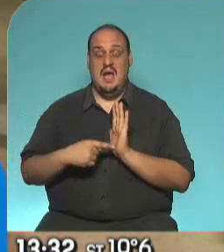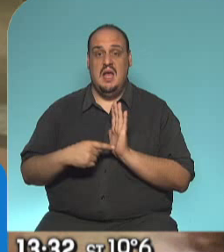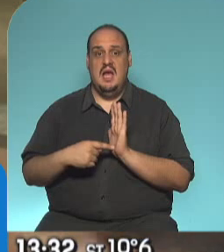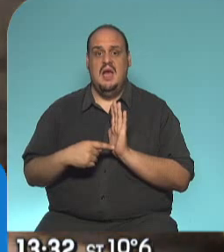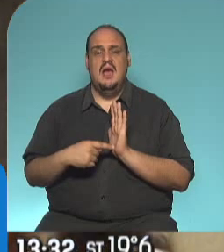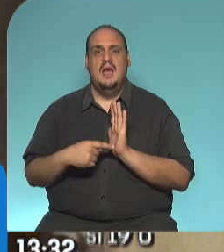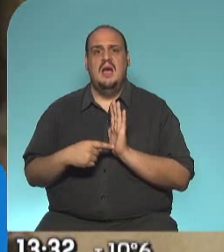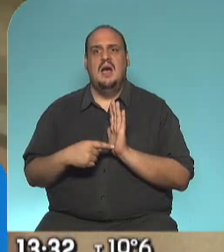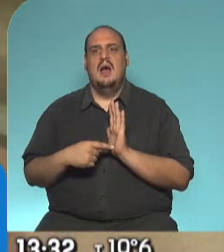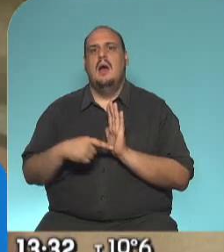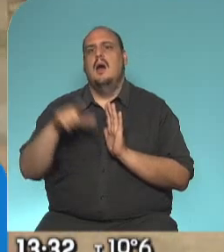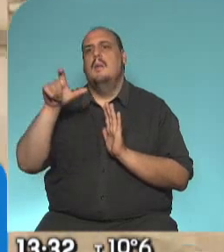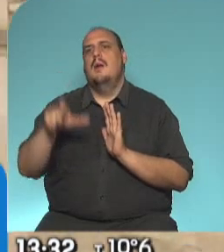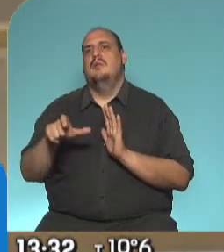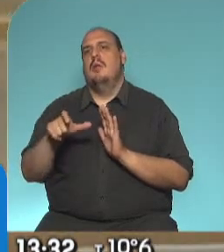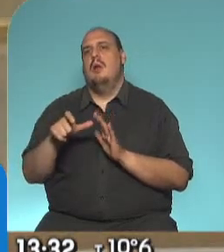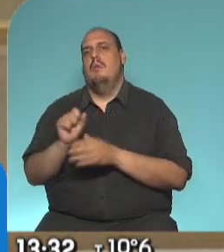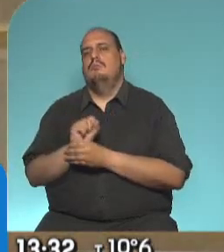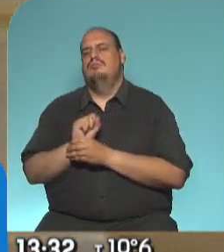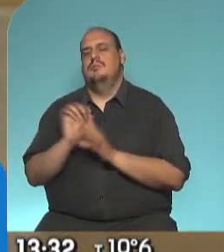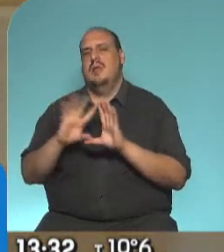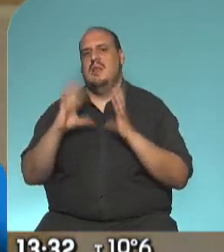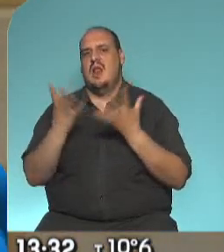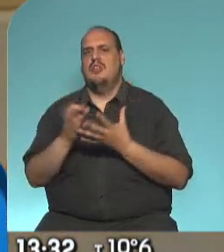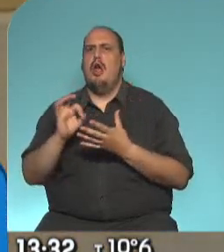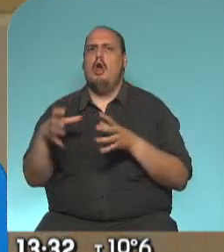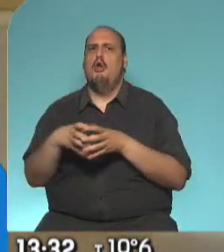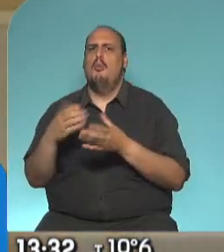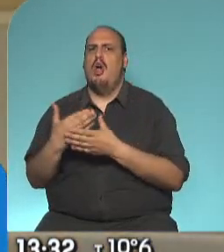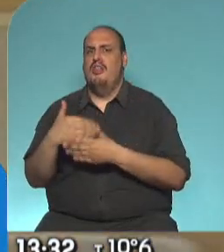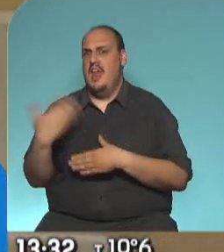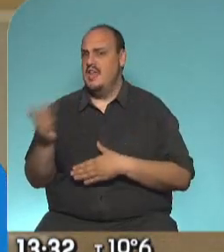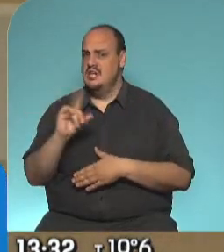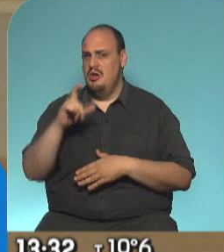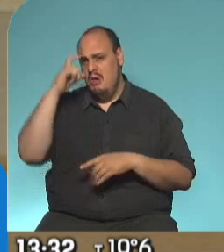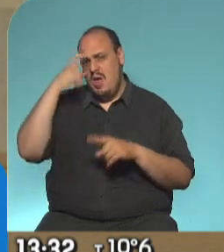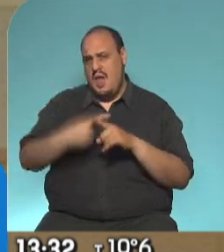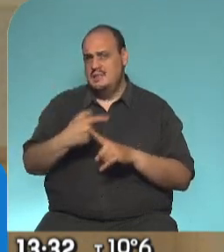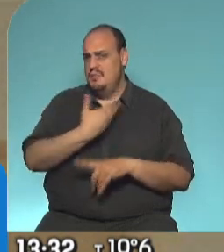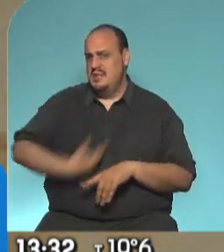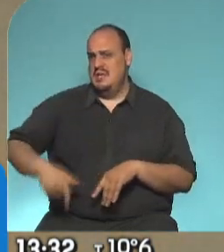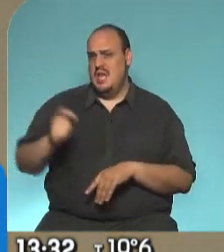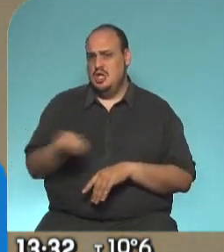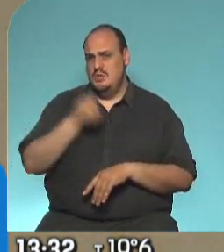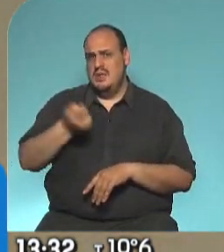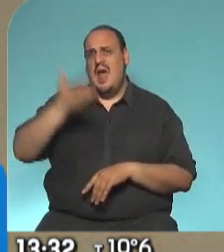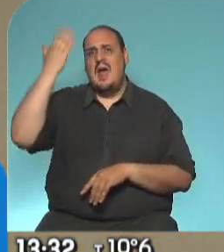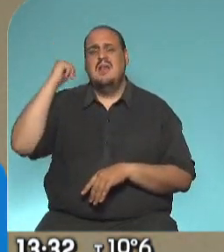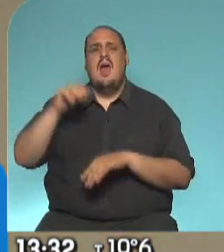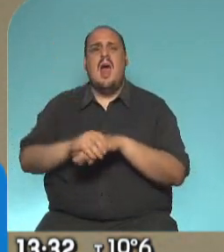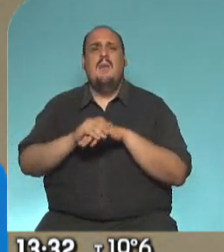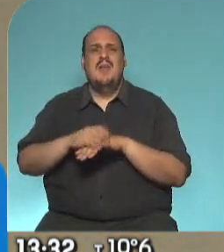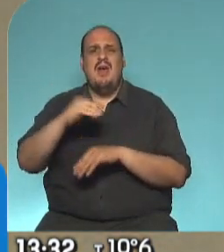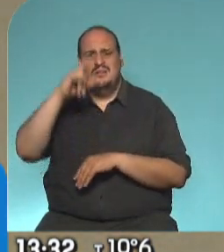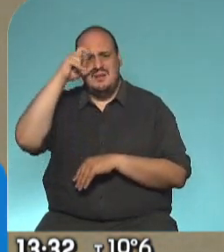correspondía, digamos, ni a un burócrata internacional, ni a una persona de la derecha, sino a una expresidenta socialista que fue muy amiga de Chávez en su momento y